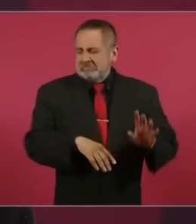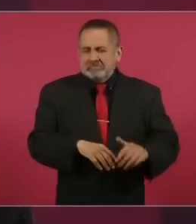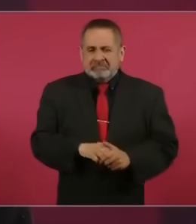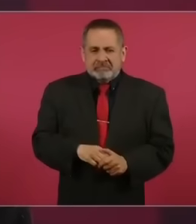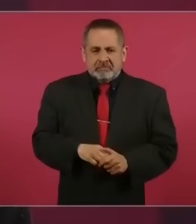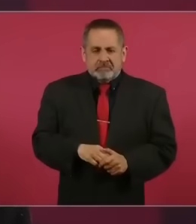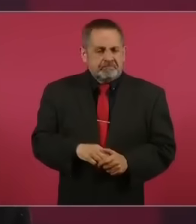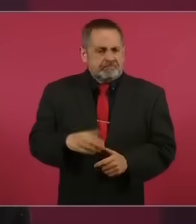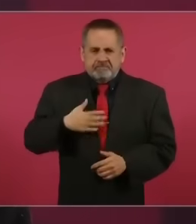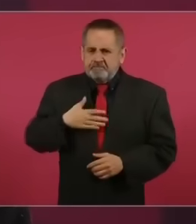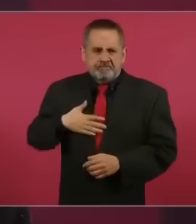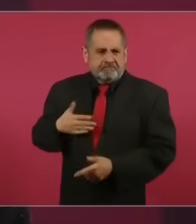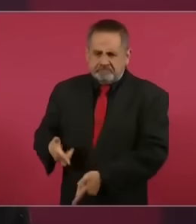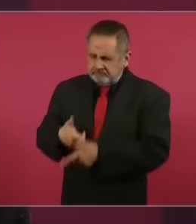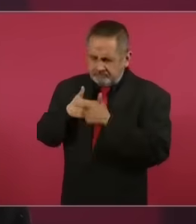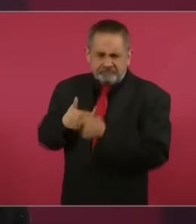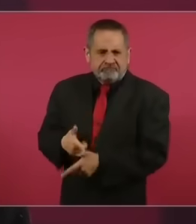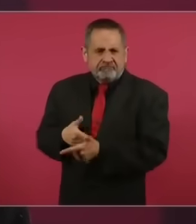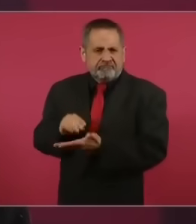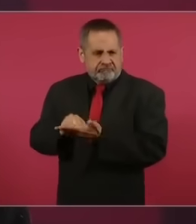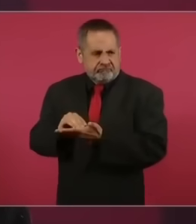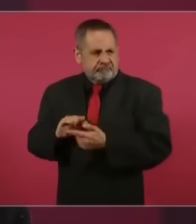y lo vamos a seguir haciendo.